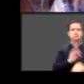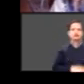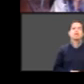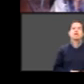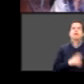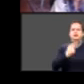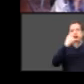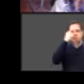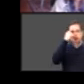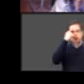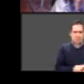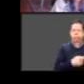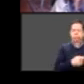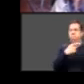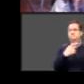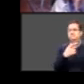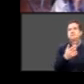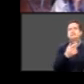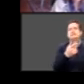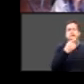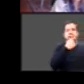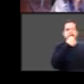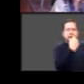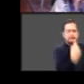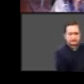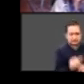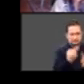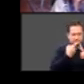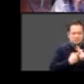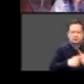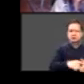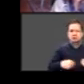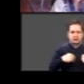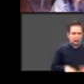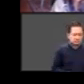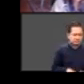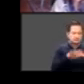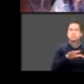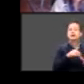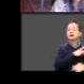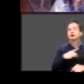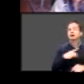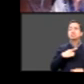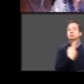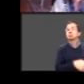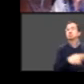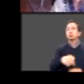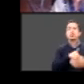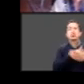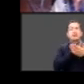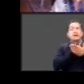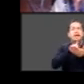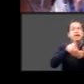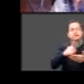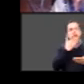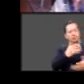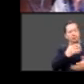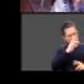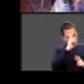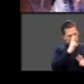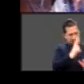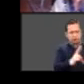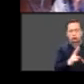pleno de los derechos desde los primeros años de vida es muy importante este principio de integralidad